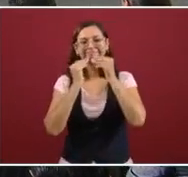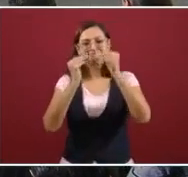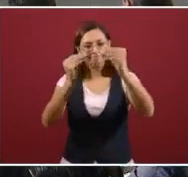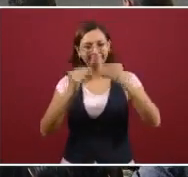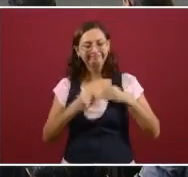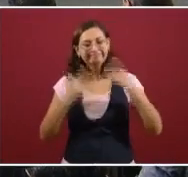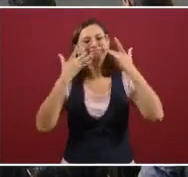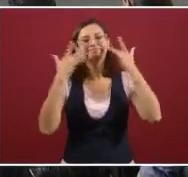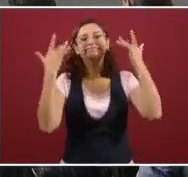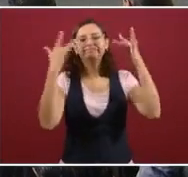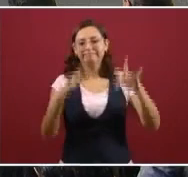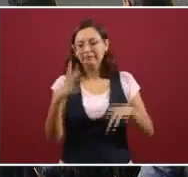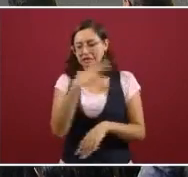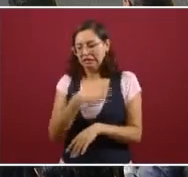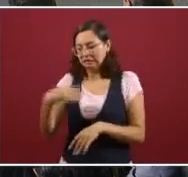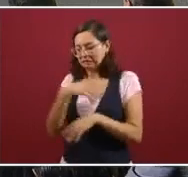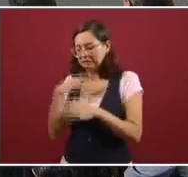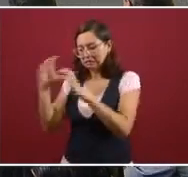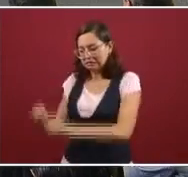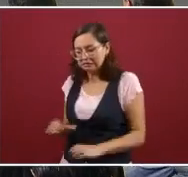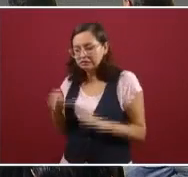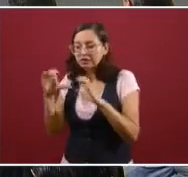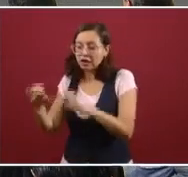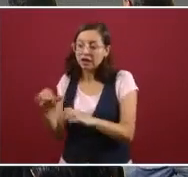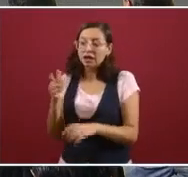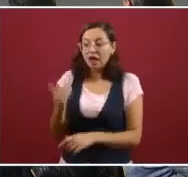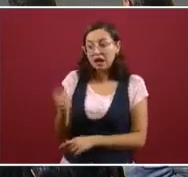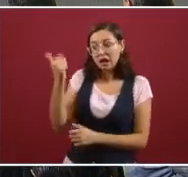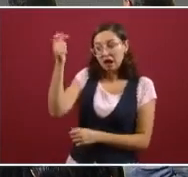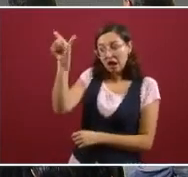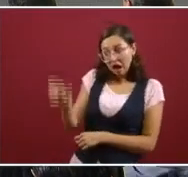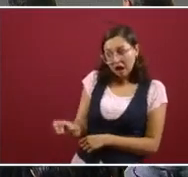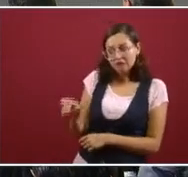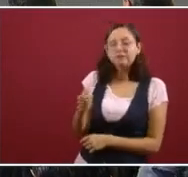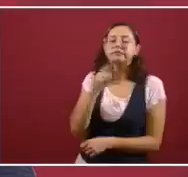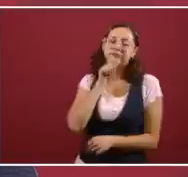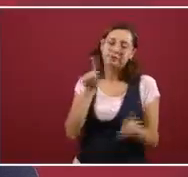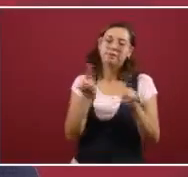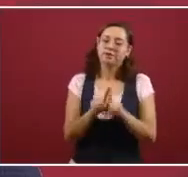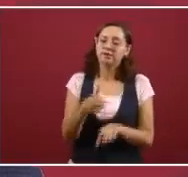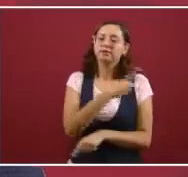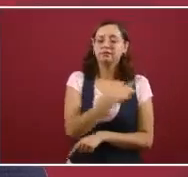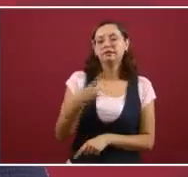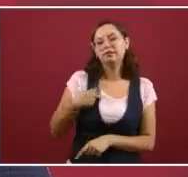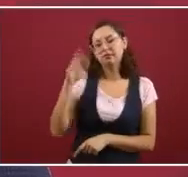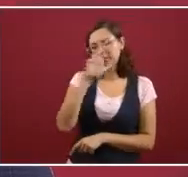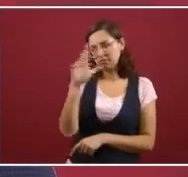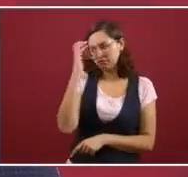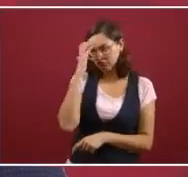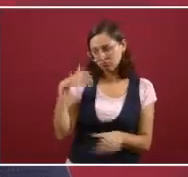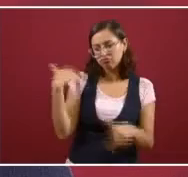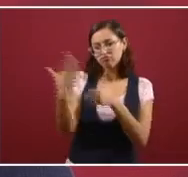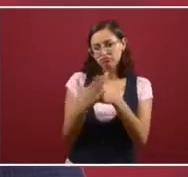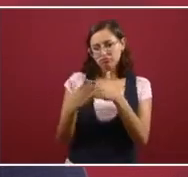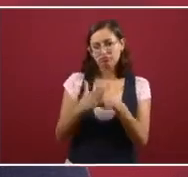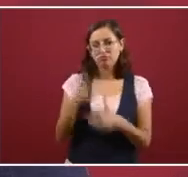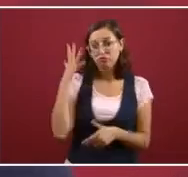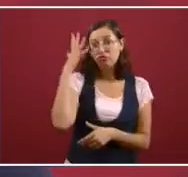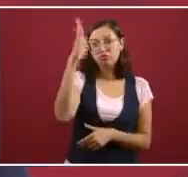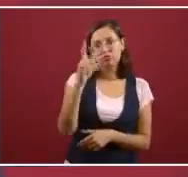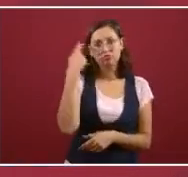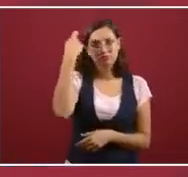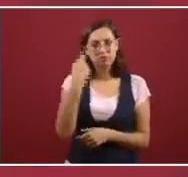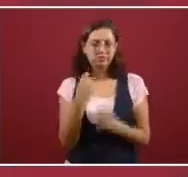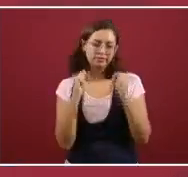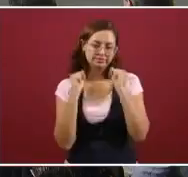cuidar a los hijos. También se tiene que reconocer su condición particular para que alcancen una pensión. En suma, señor